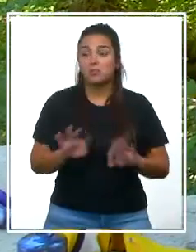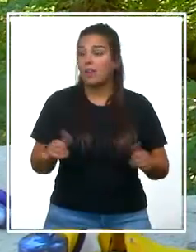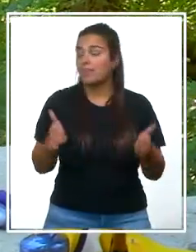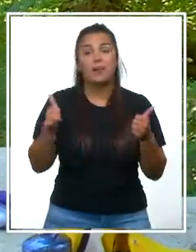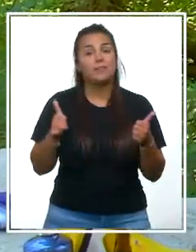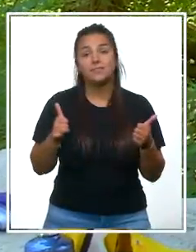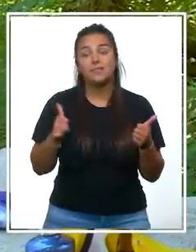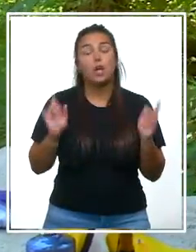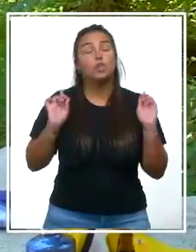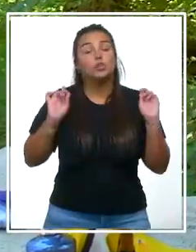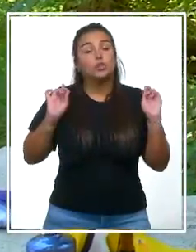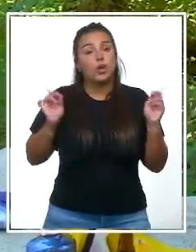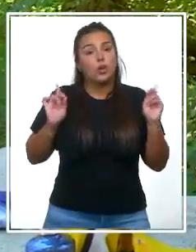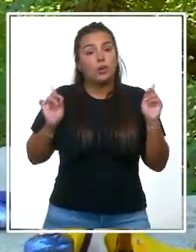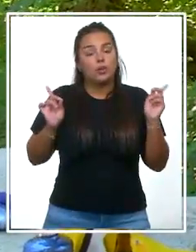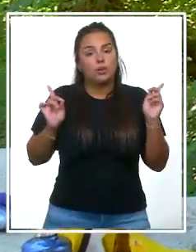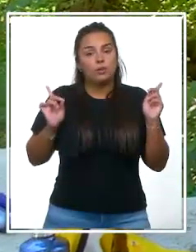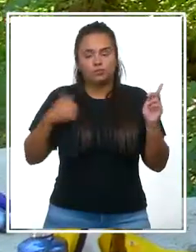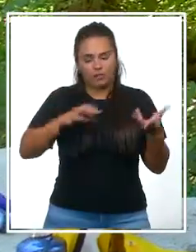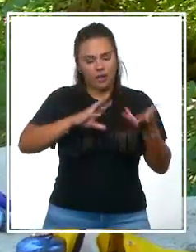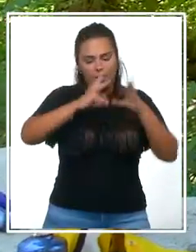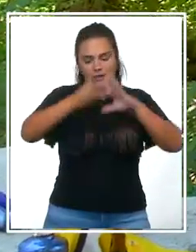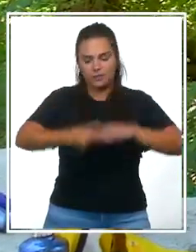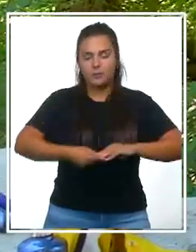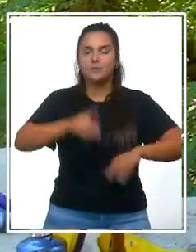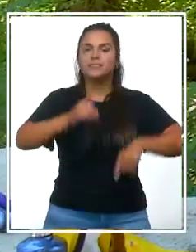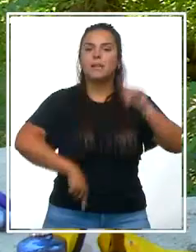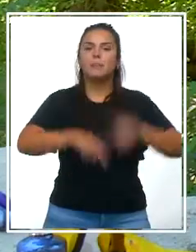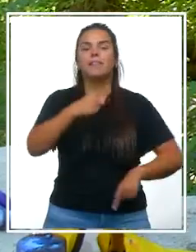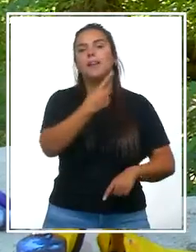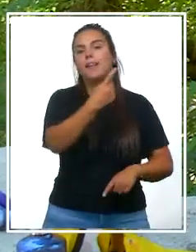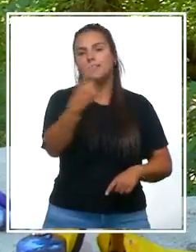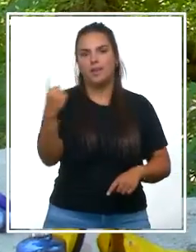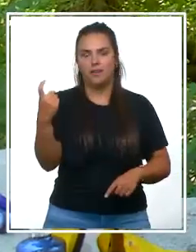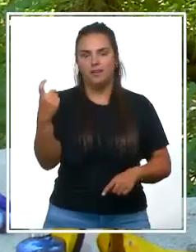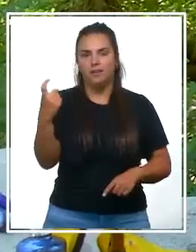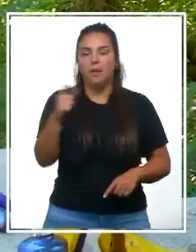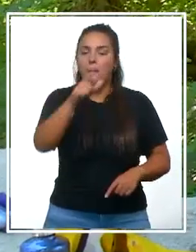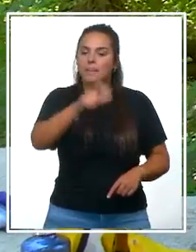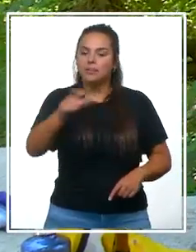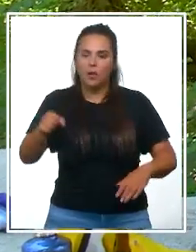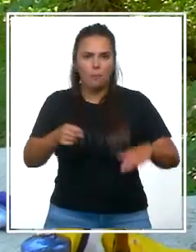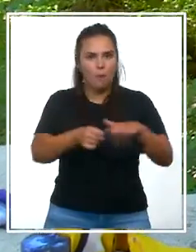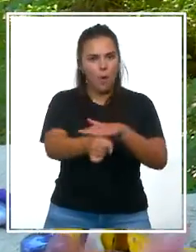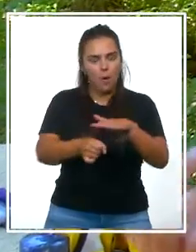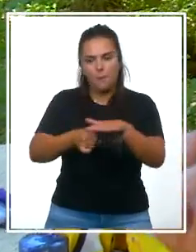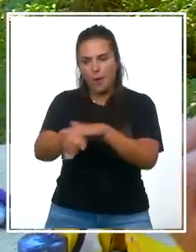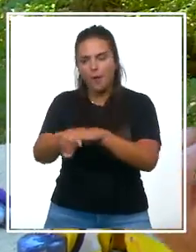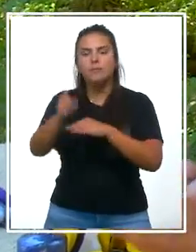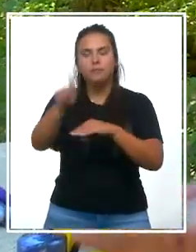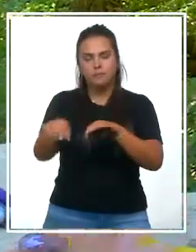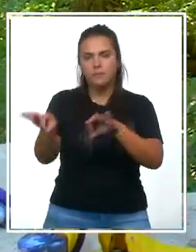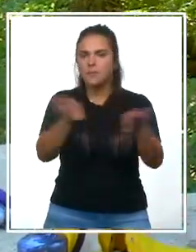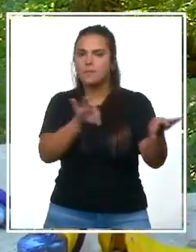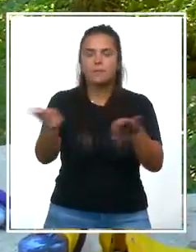más. Simplemente es adaptarnos a las necesidades, poner el personal necesario y poner